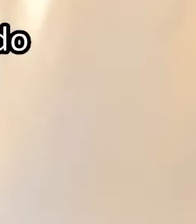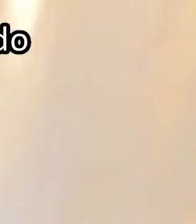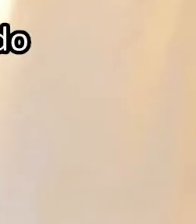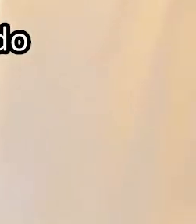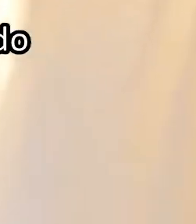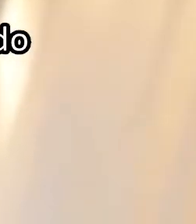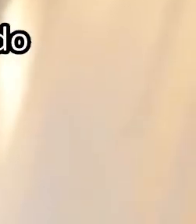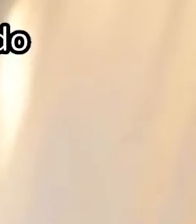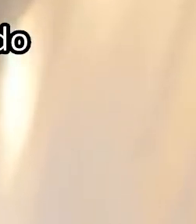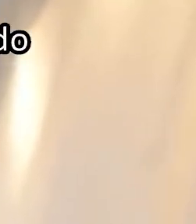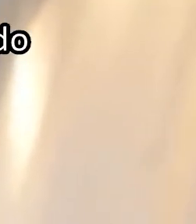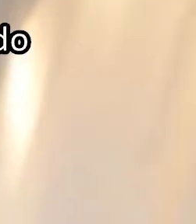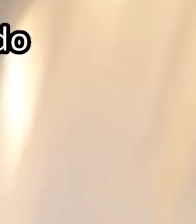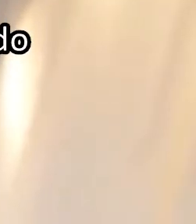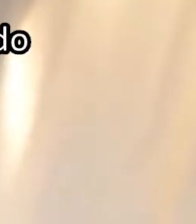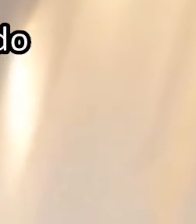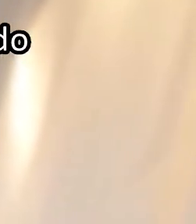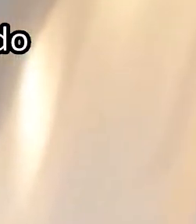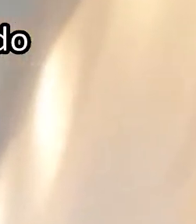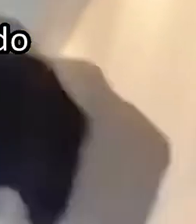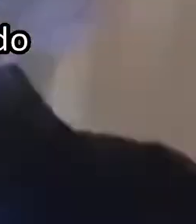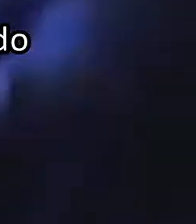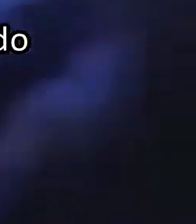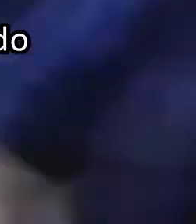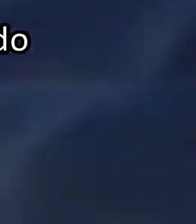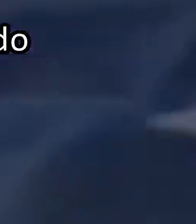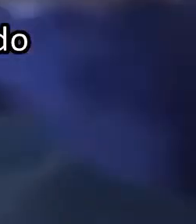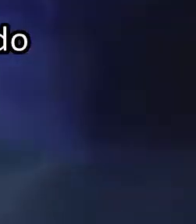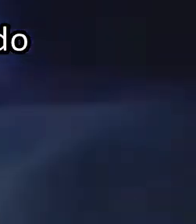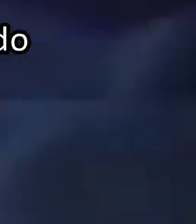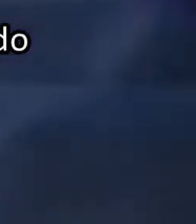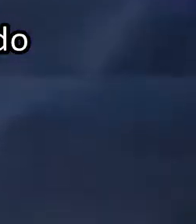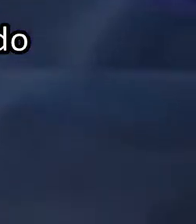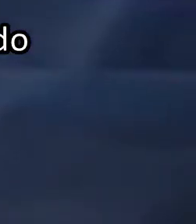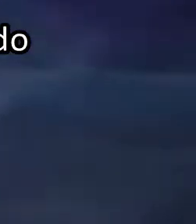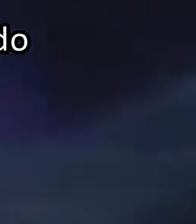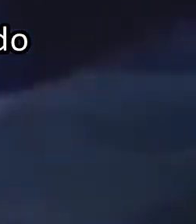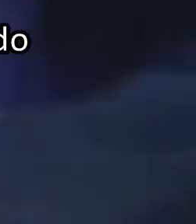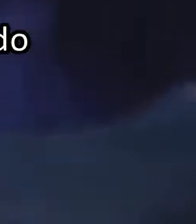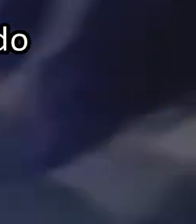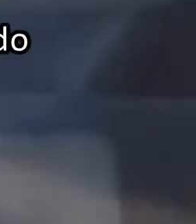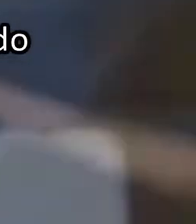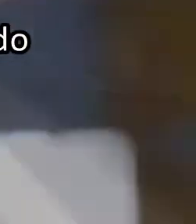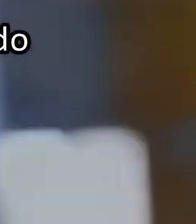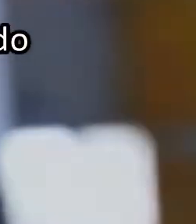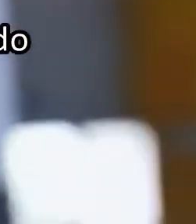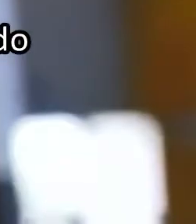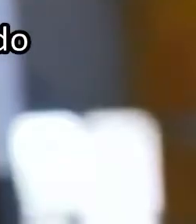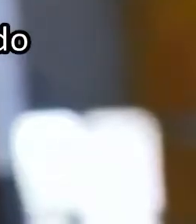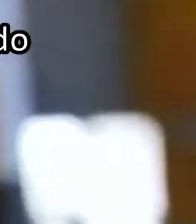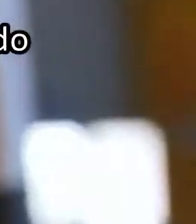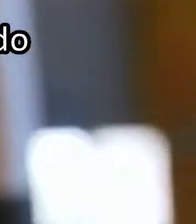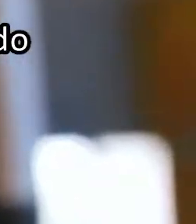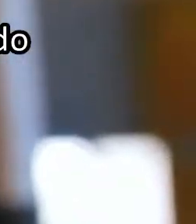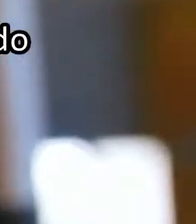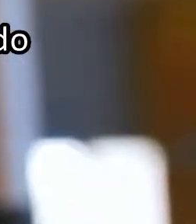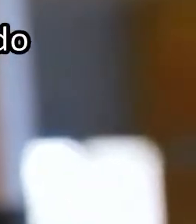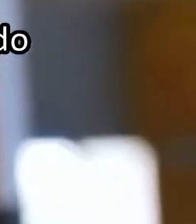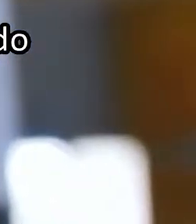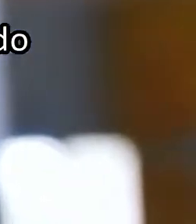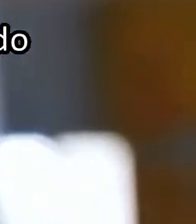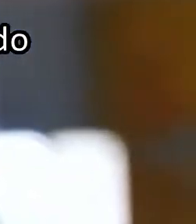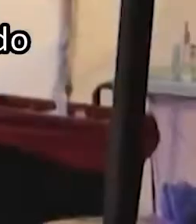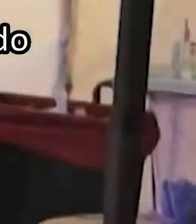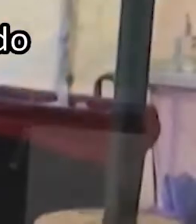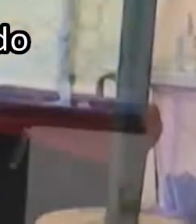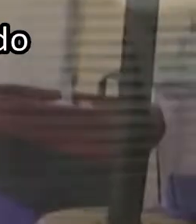aprobada, el apoyo de la fundación permitirá que México y América Latina accedan a la vacuna un año antes de lo previsto. Planteó sobre